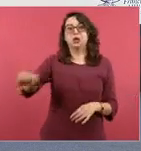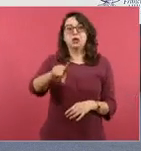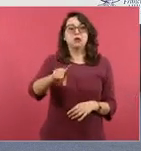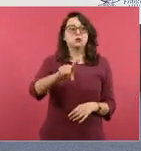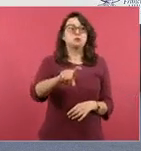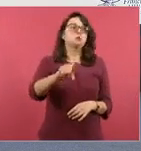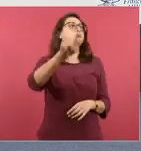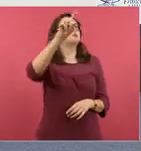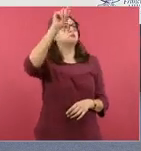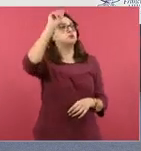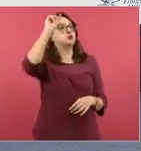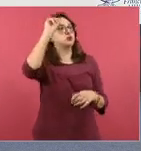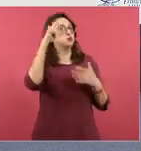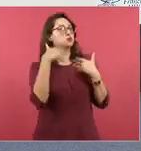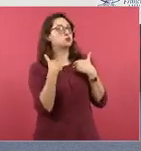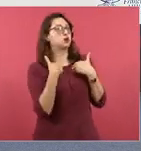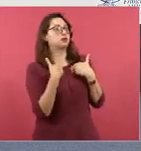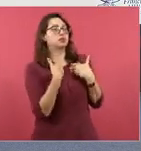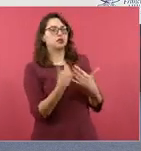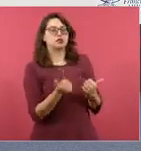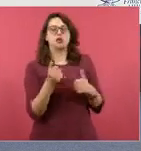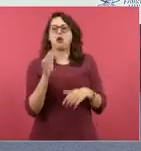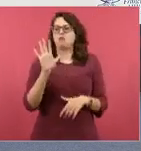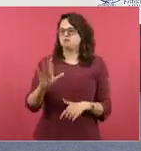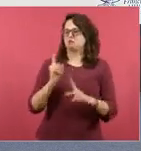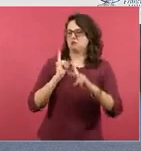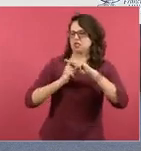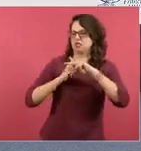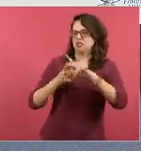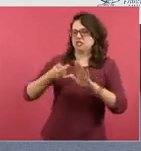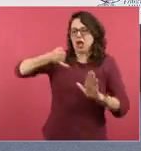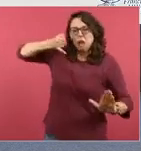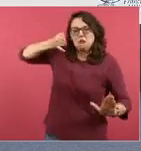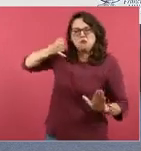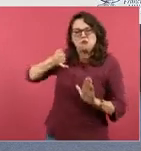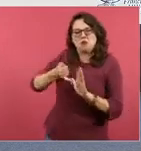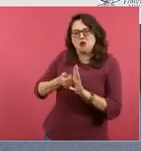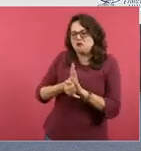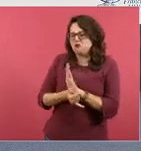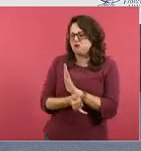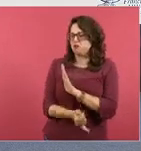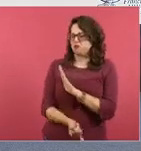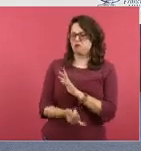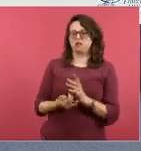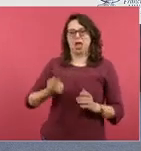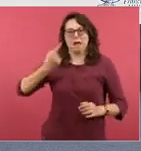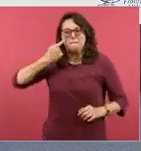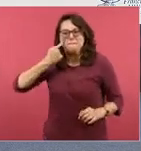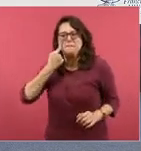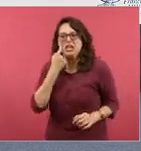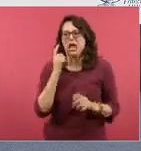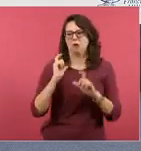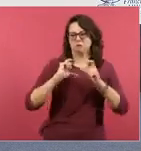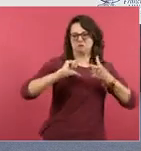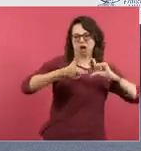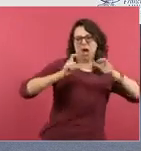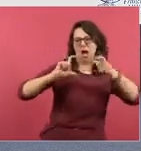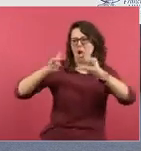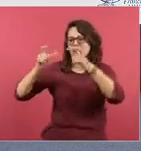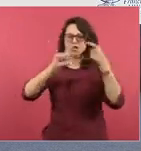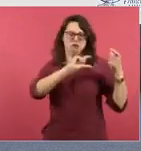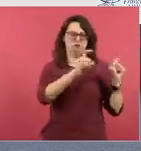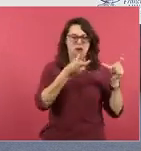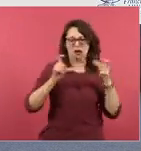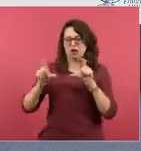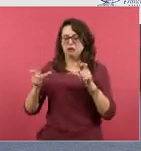de segundo grado o funciones lineales o cuadráticas si esto no les va a decir nada a los alumnos? Tengo